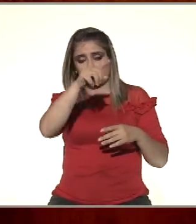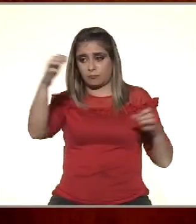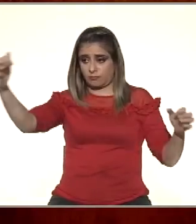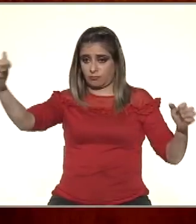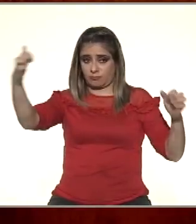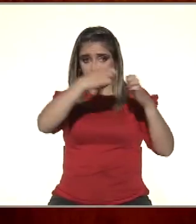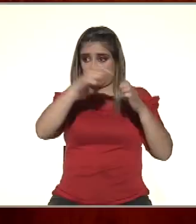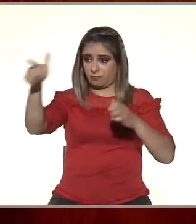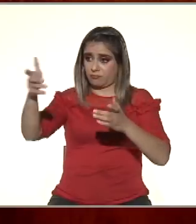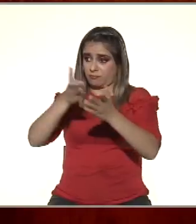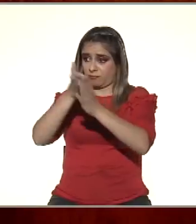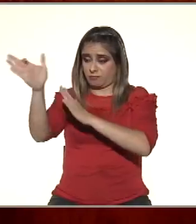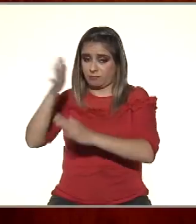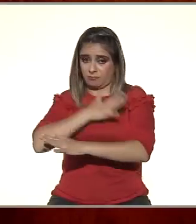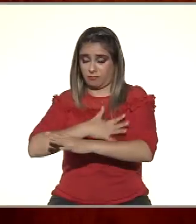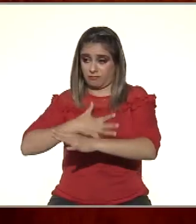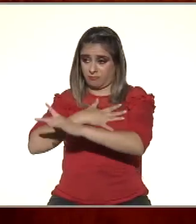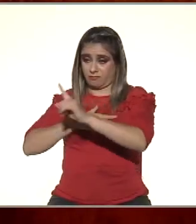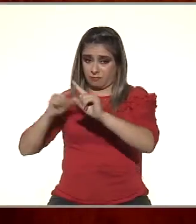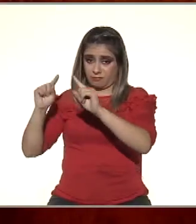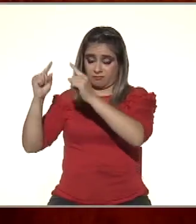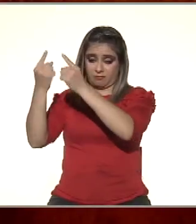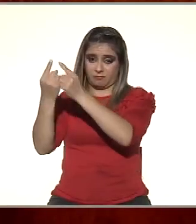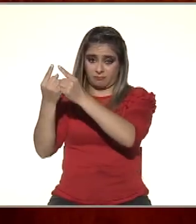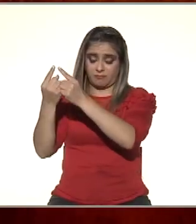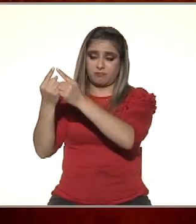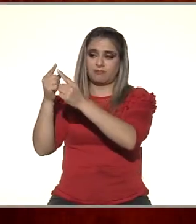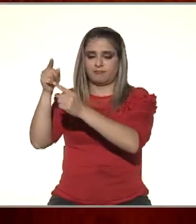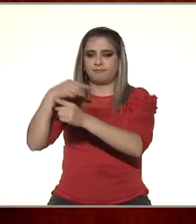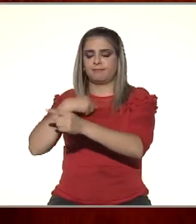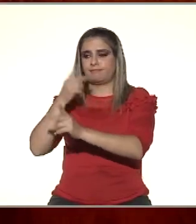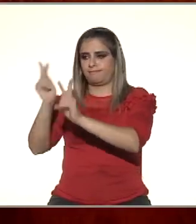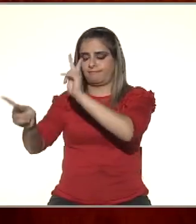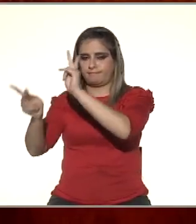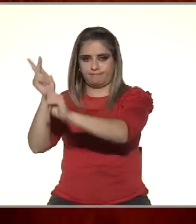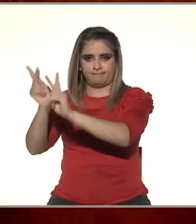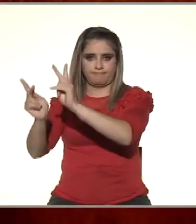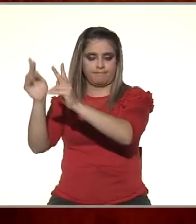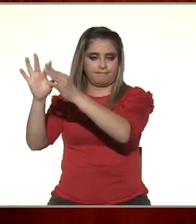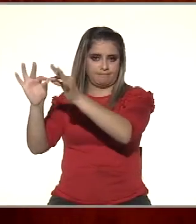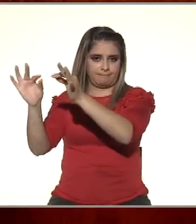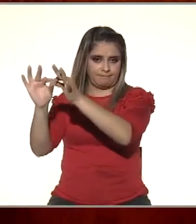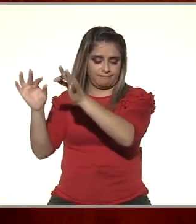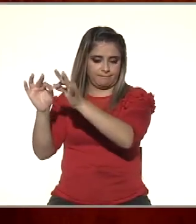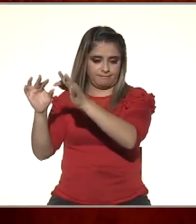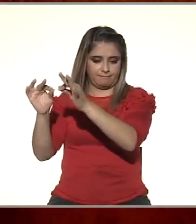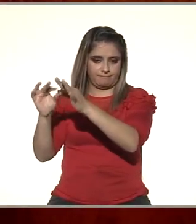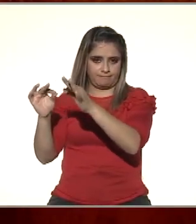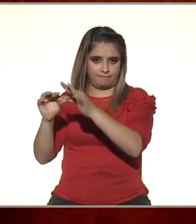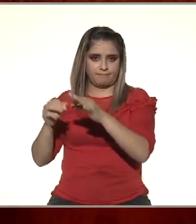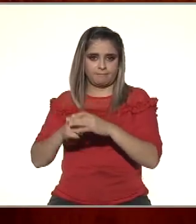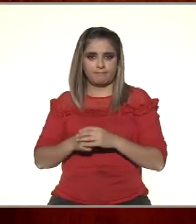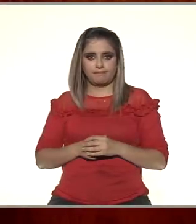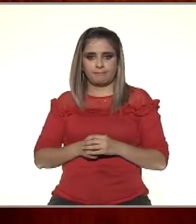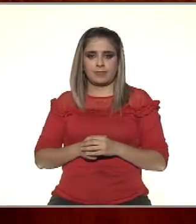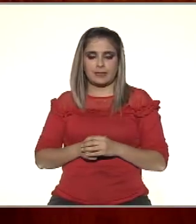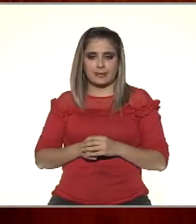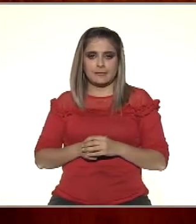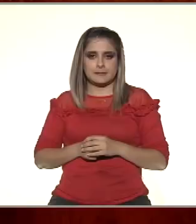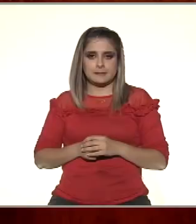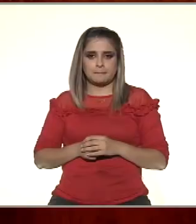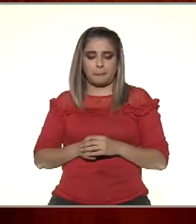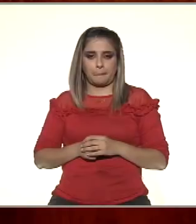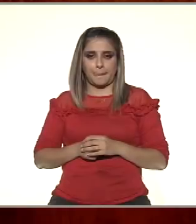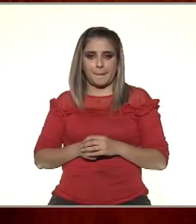es criminaliza el asunto, ¿no? Es el infractor y la parte afectada, ¿no? Pero bueno, con quien lo ¿Con el ejecutó, infiel? con el